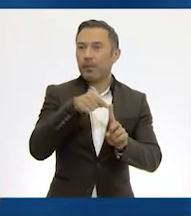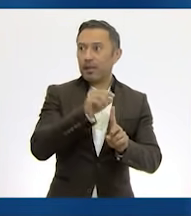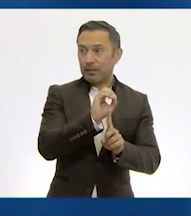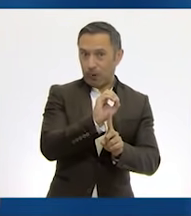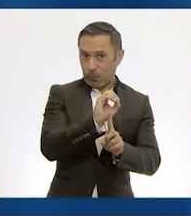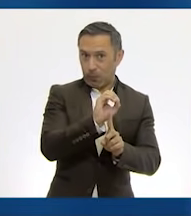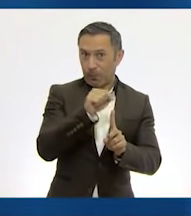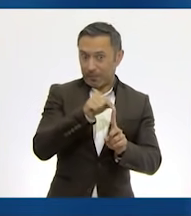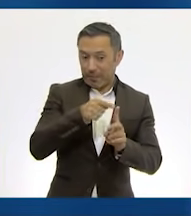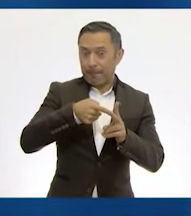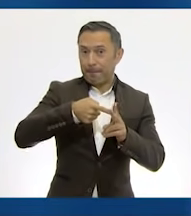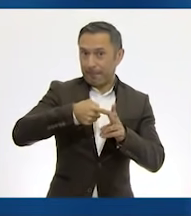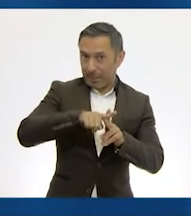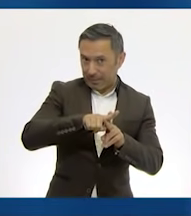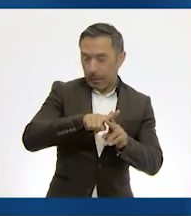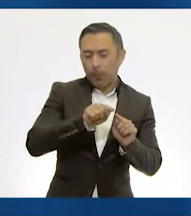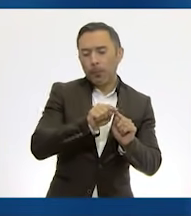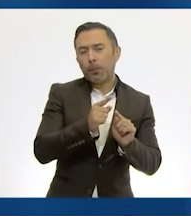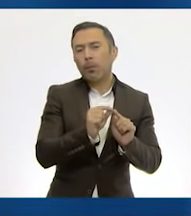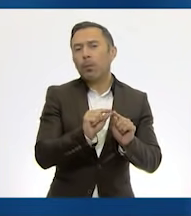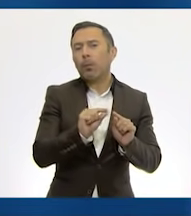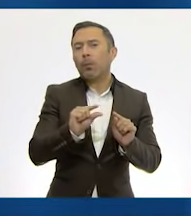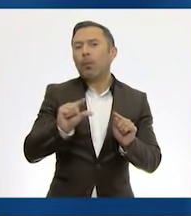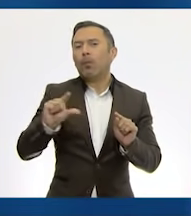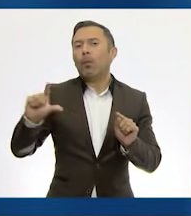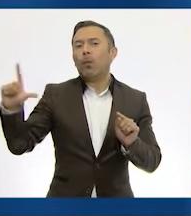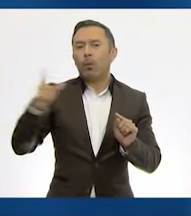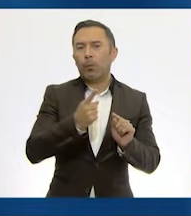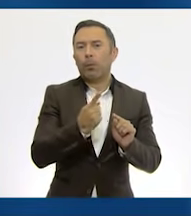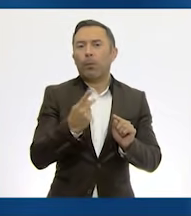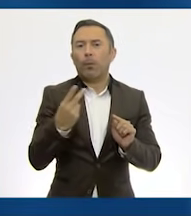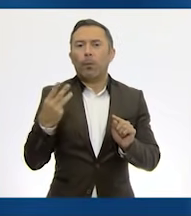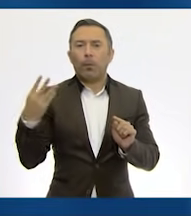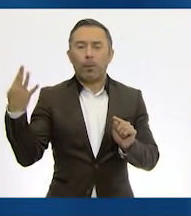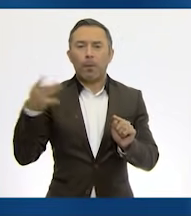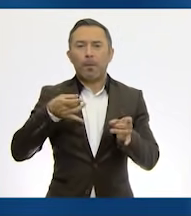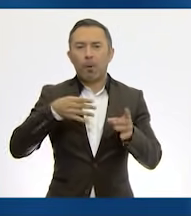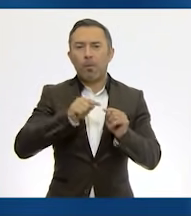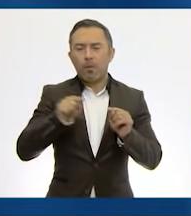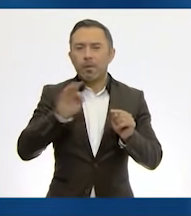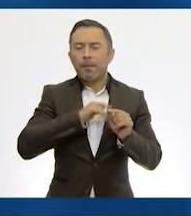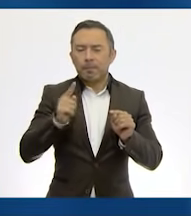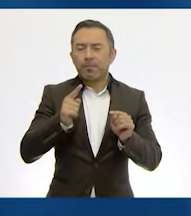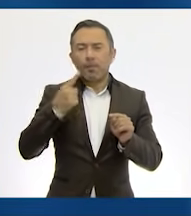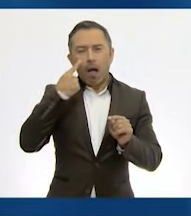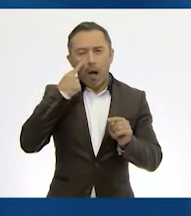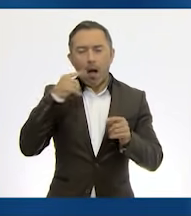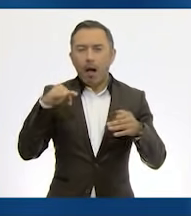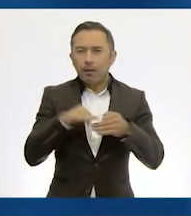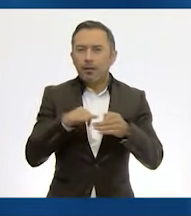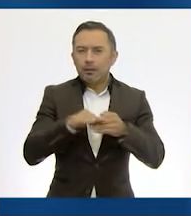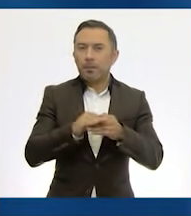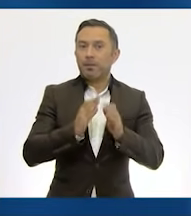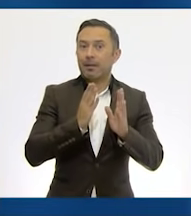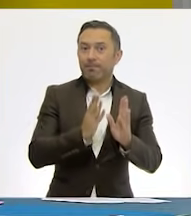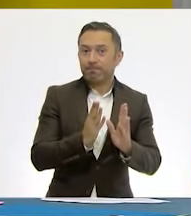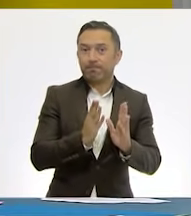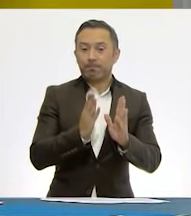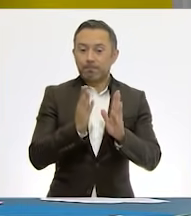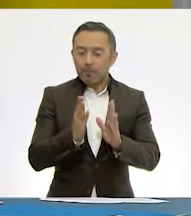definamos con claridad un segmento que nos sirva de unidad, que podamos repetir de manera sistemática siempre con la misma medida.